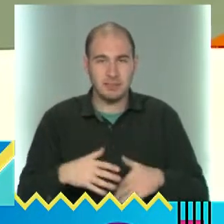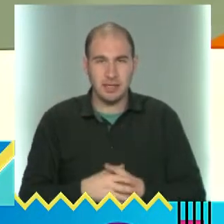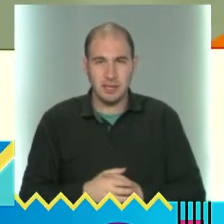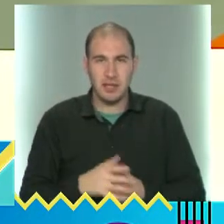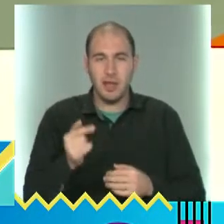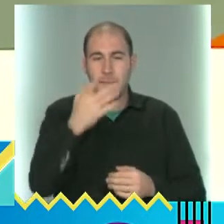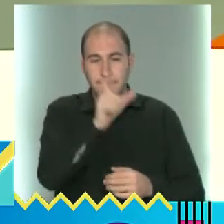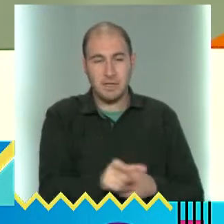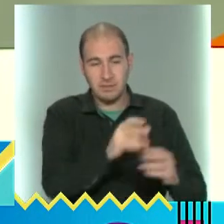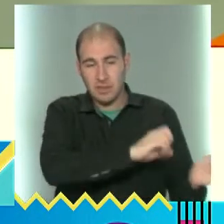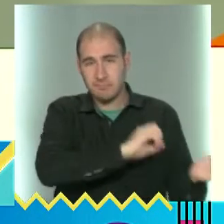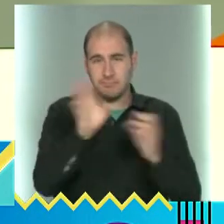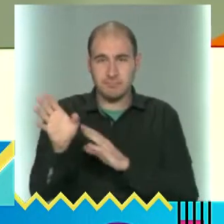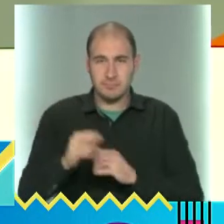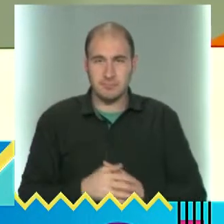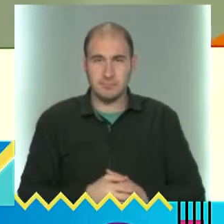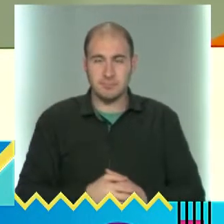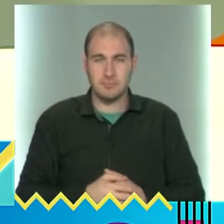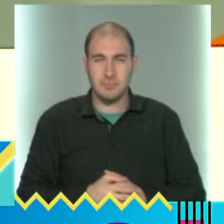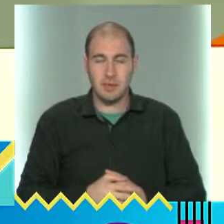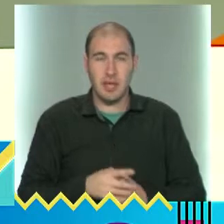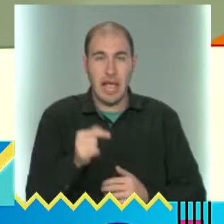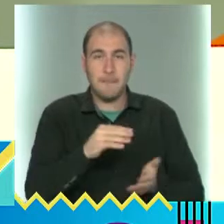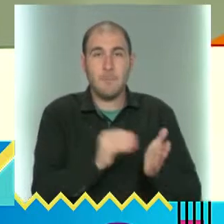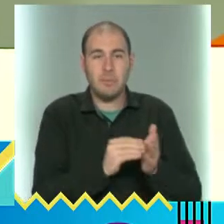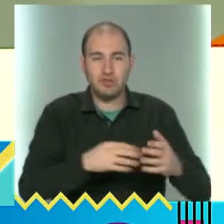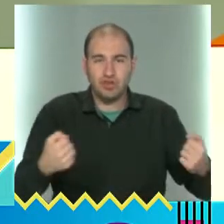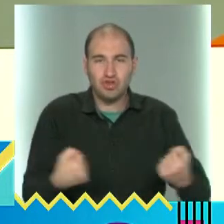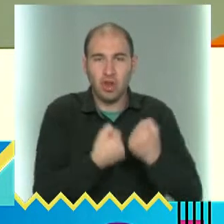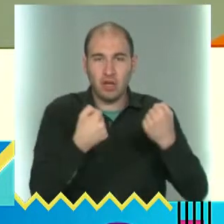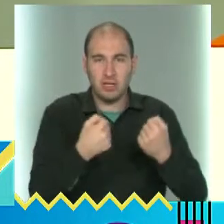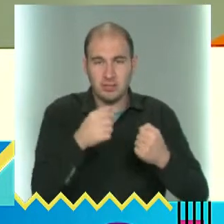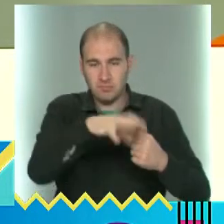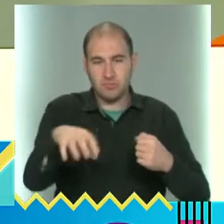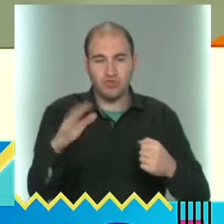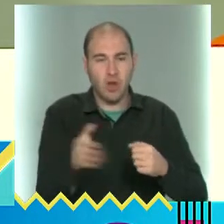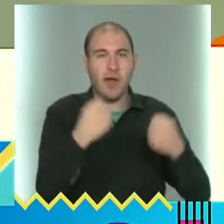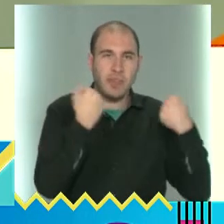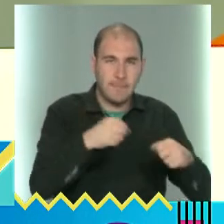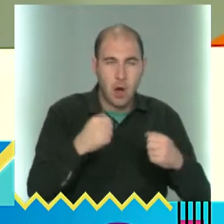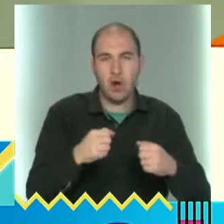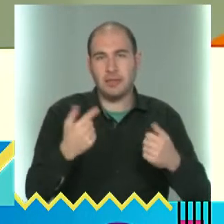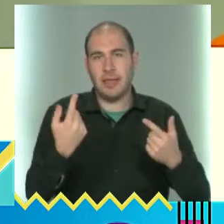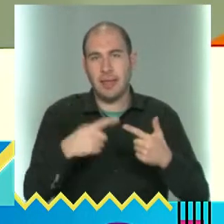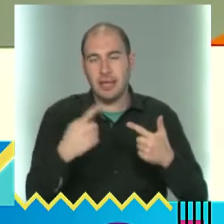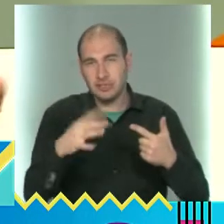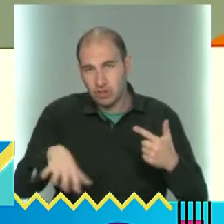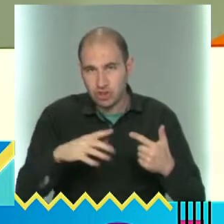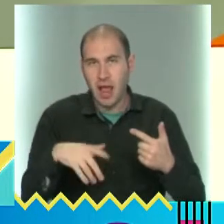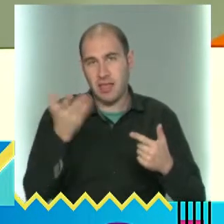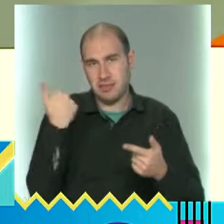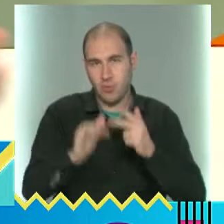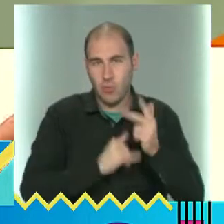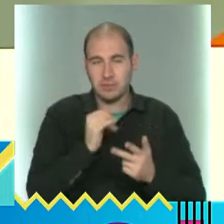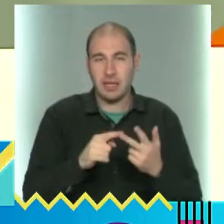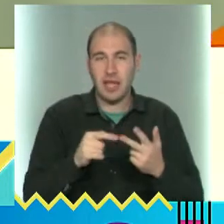cuando trasladamos a un ser humano que tiene una... A ver, en el momento del choque, esto pasa en todos los ámbitos, en el deportivo, en el ámbito social, como hablábamos